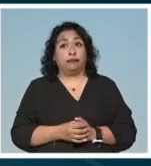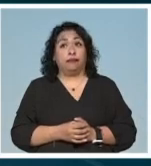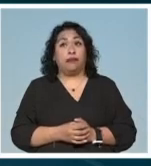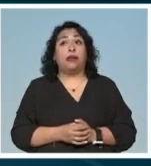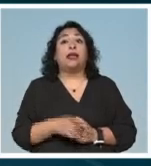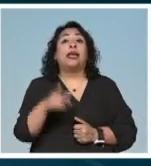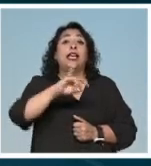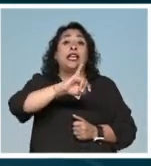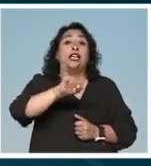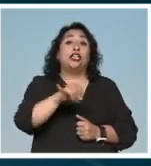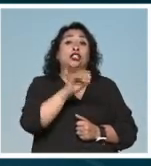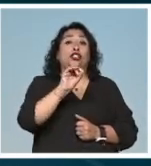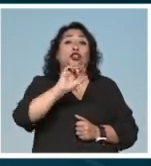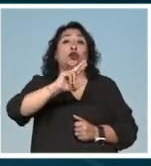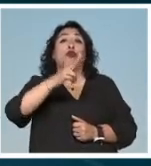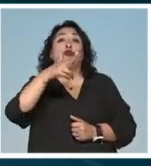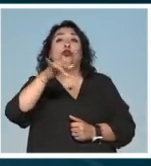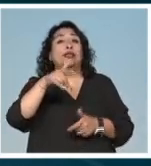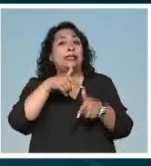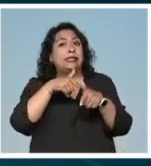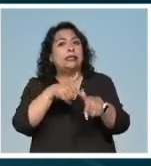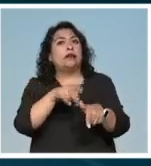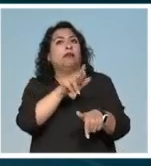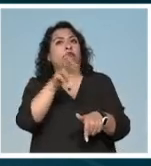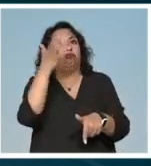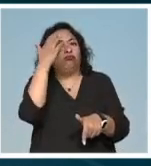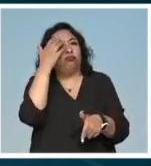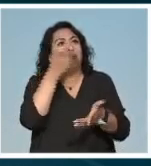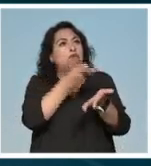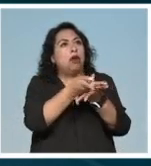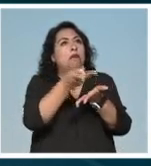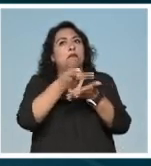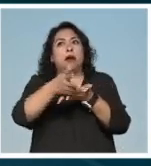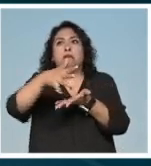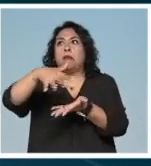Sanctorum de Joshua Hill sigue cosechando reconocimientos.